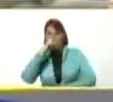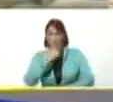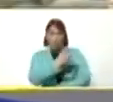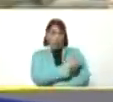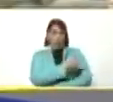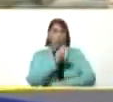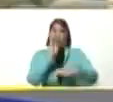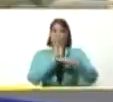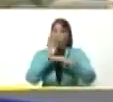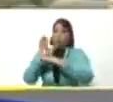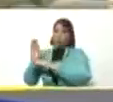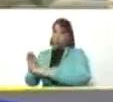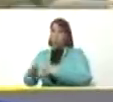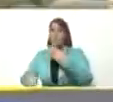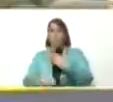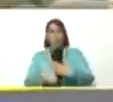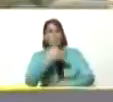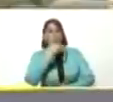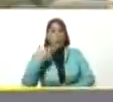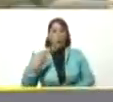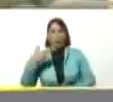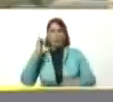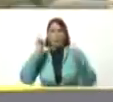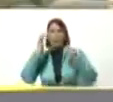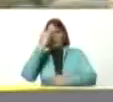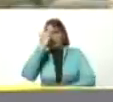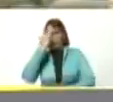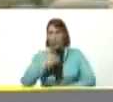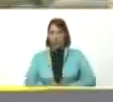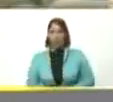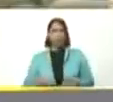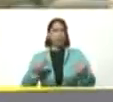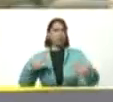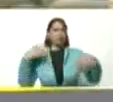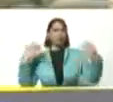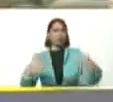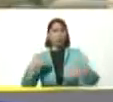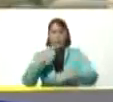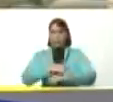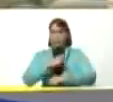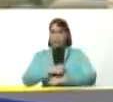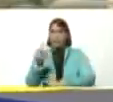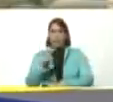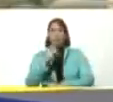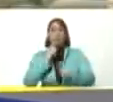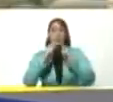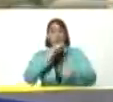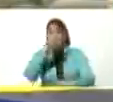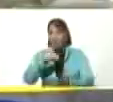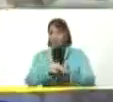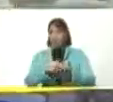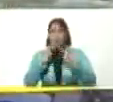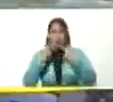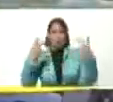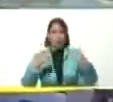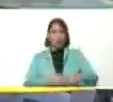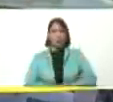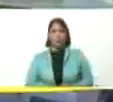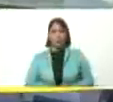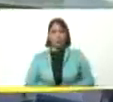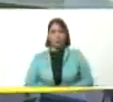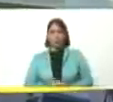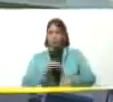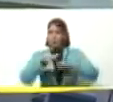y cuidado van a ser los mejores carnavales de mucho tiempo en Venezuela. El turismo nacional, ir a la